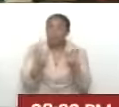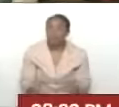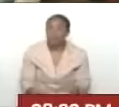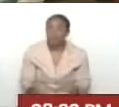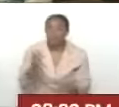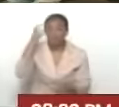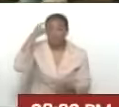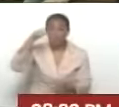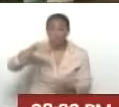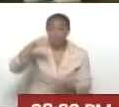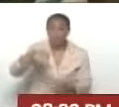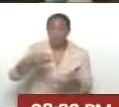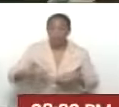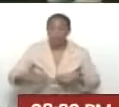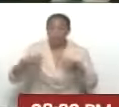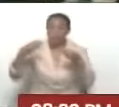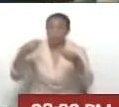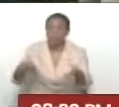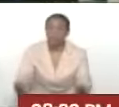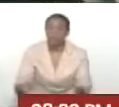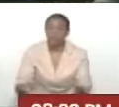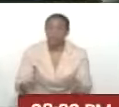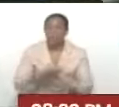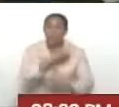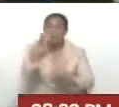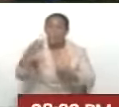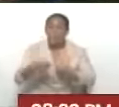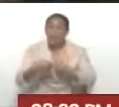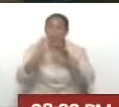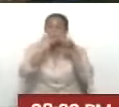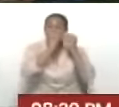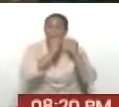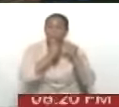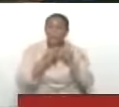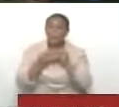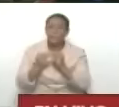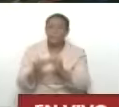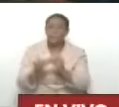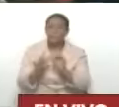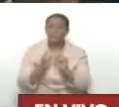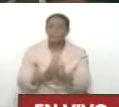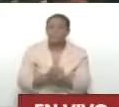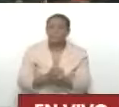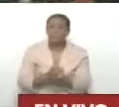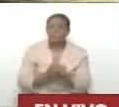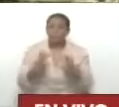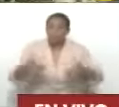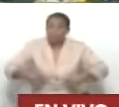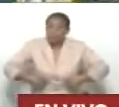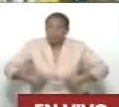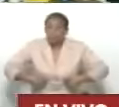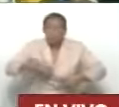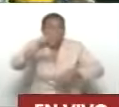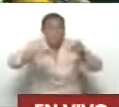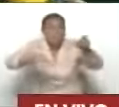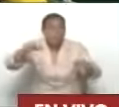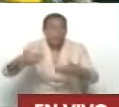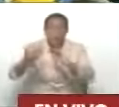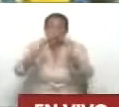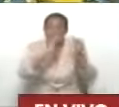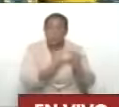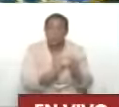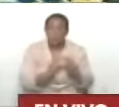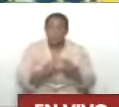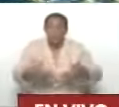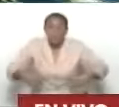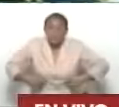oficialmente entrego, totalmente recuperado, con esfuerzo propio, con las